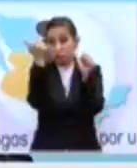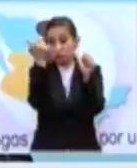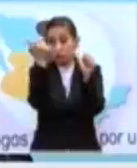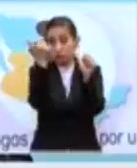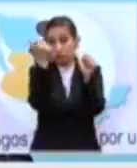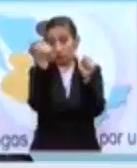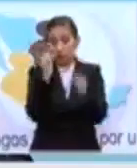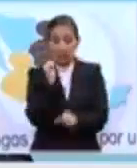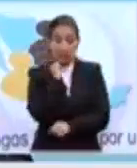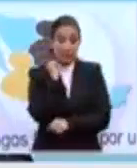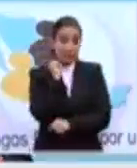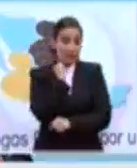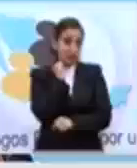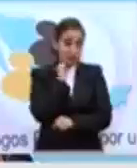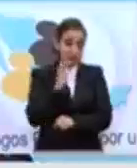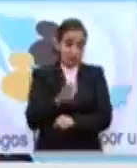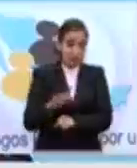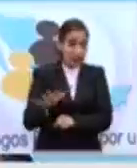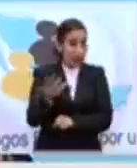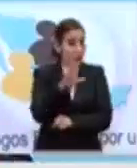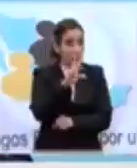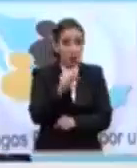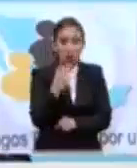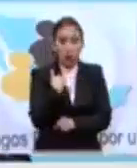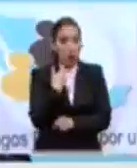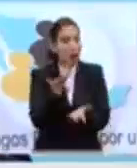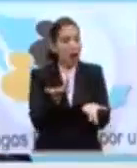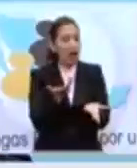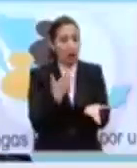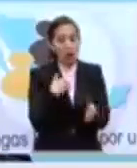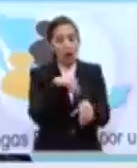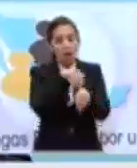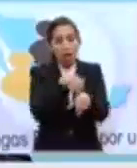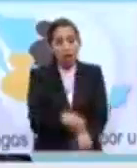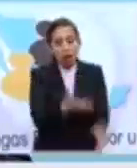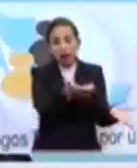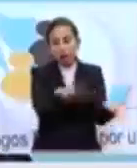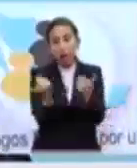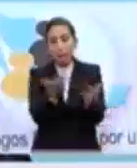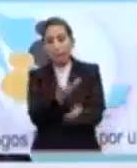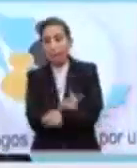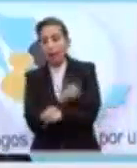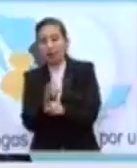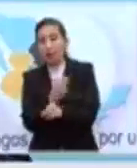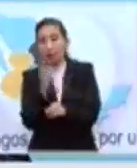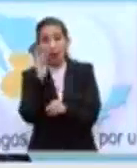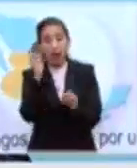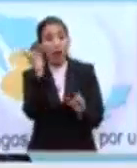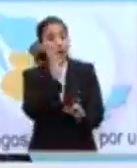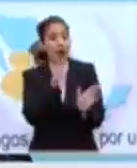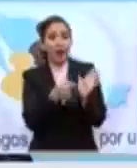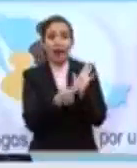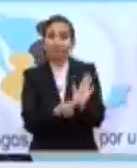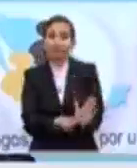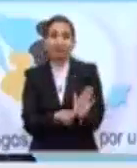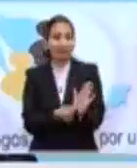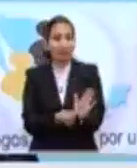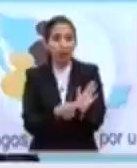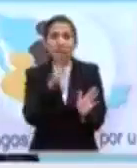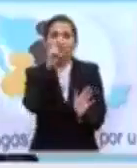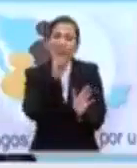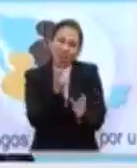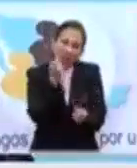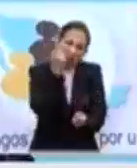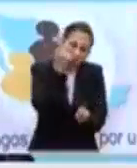El Senado no se va a prestar a ese tipo de cosas, ya lo hemos demostrado en otras ocasiones, hemos fallado